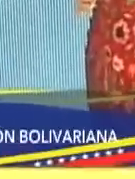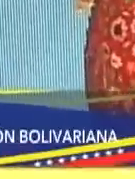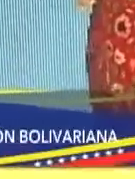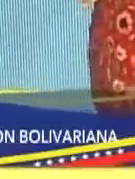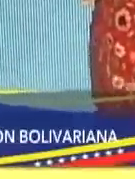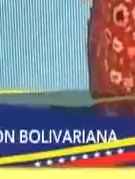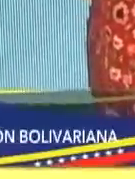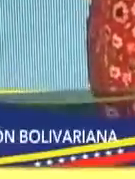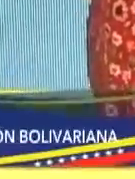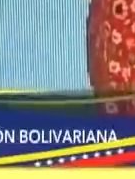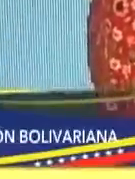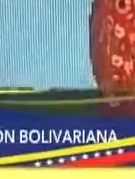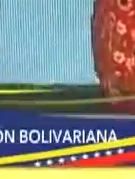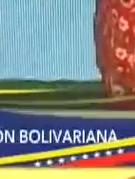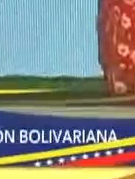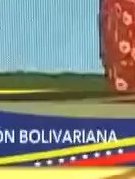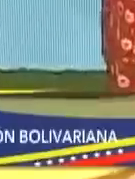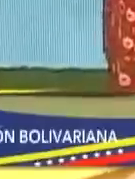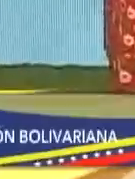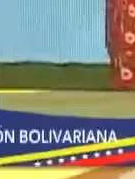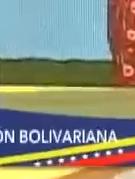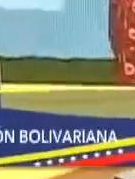2.82% de los votos.